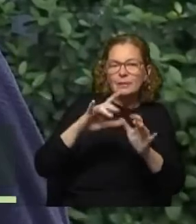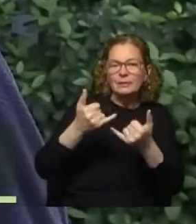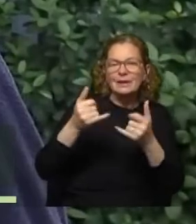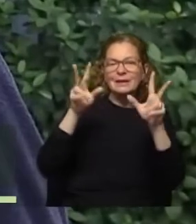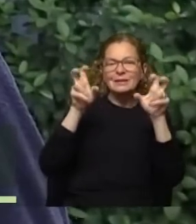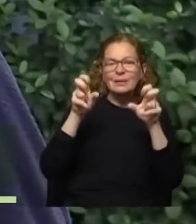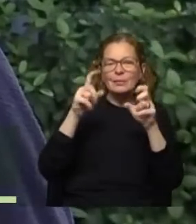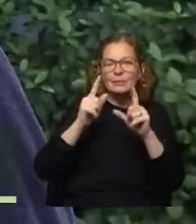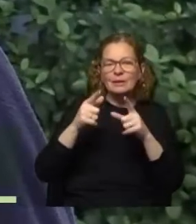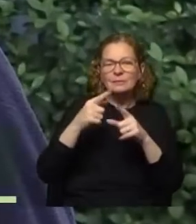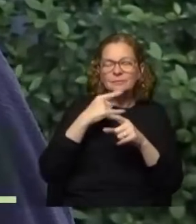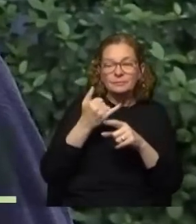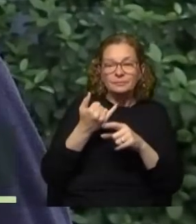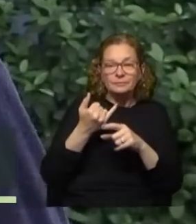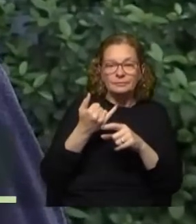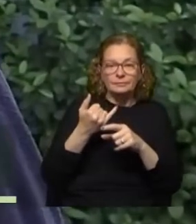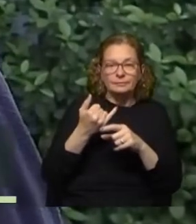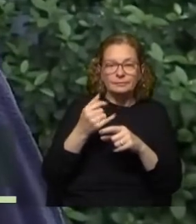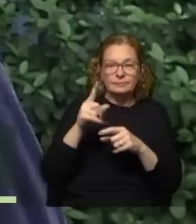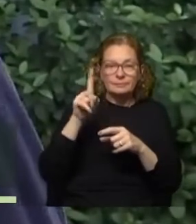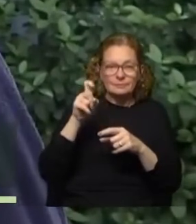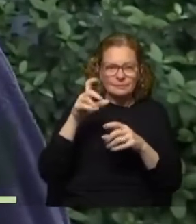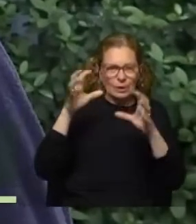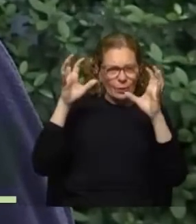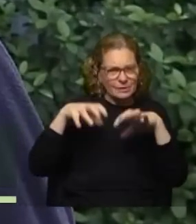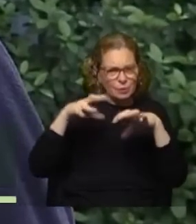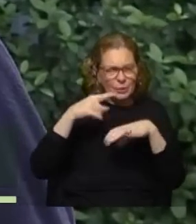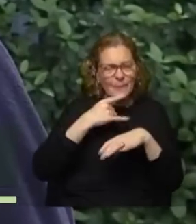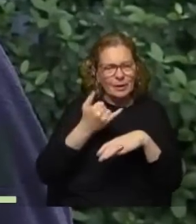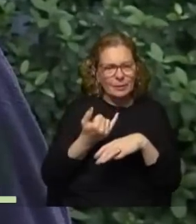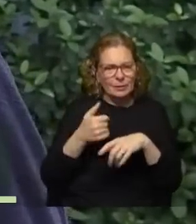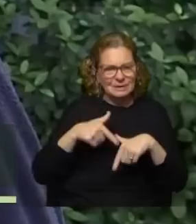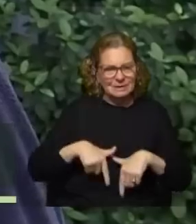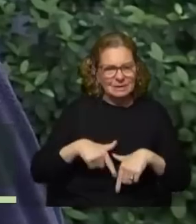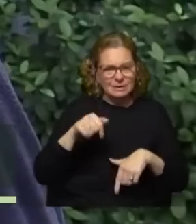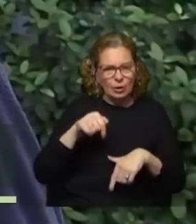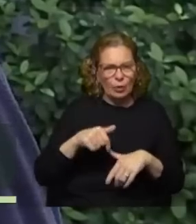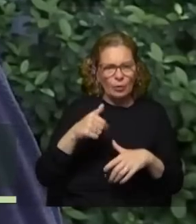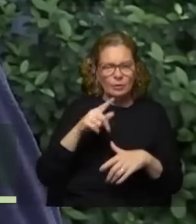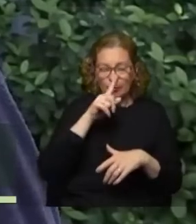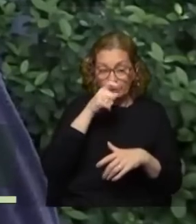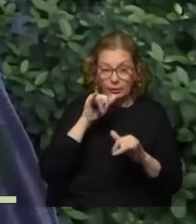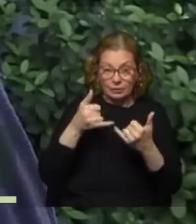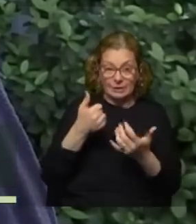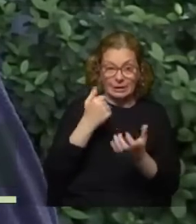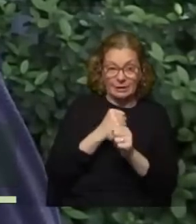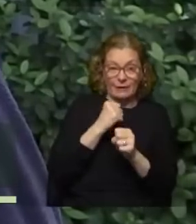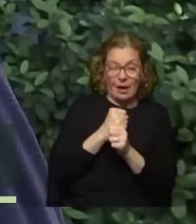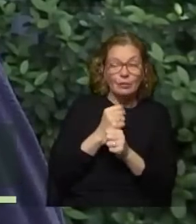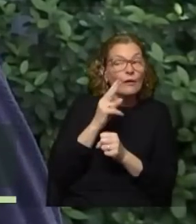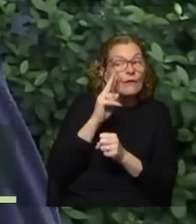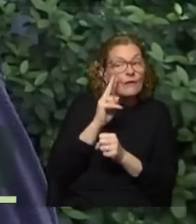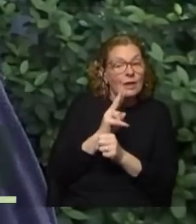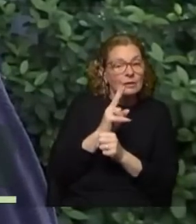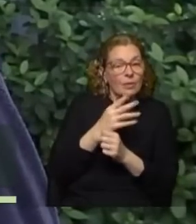de las infraestru por ejemplo el manejo del agua de lluvia la intendencia hoy de Montevideo Ya está trabajando en una perspectiva